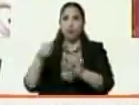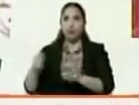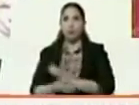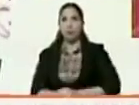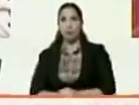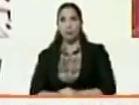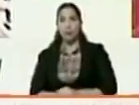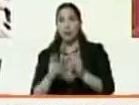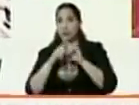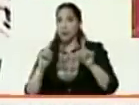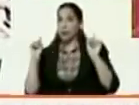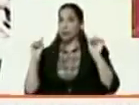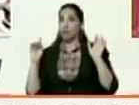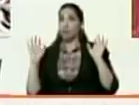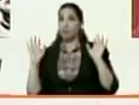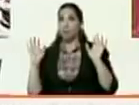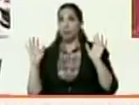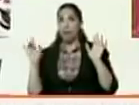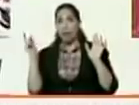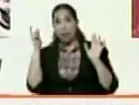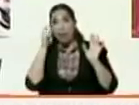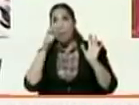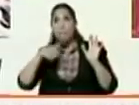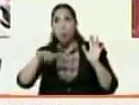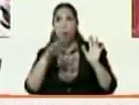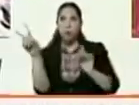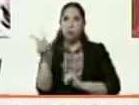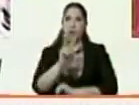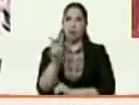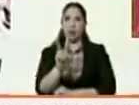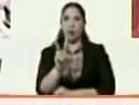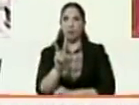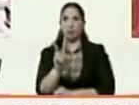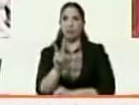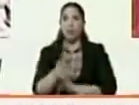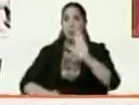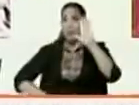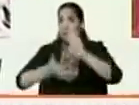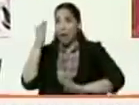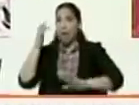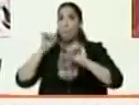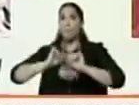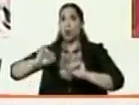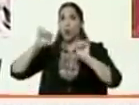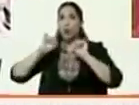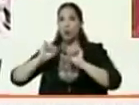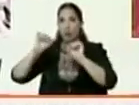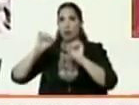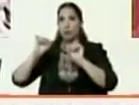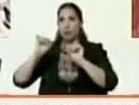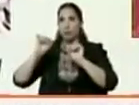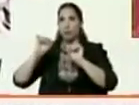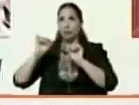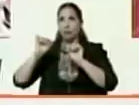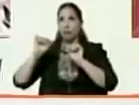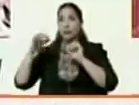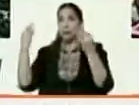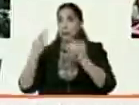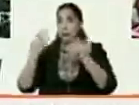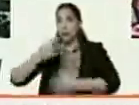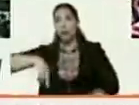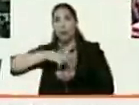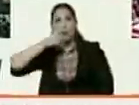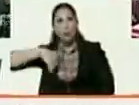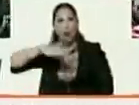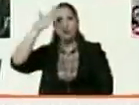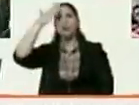Gran diferencia. El día que el pueblo venezolano salga a protestar, verdaderamente nuestro pueblo